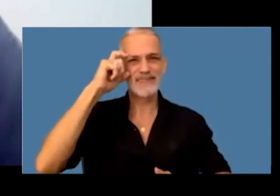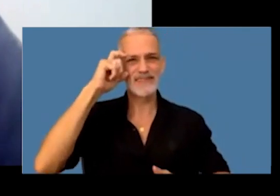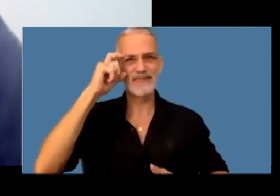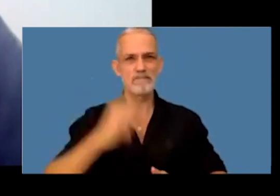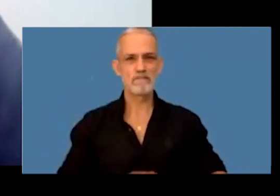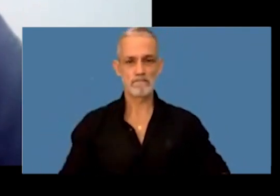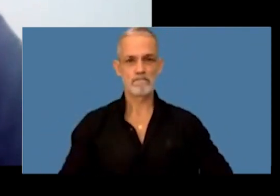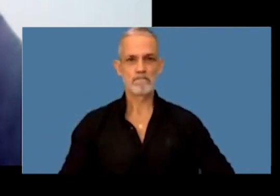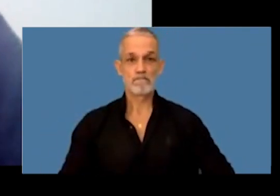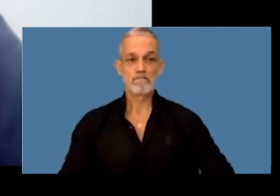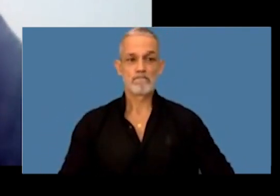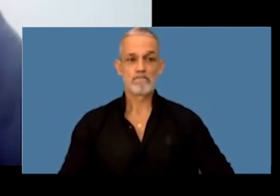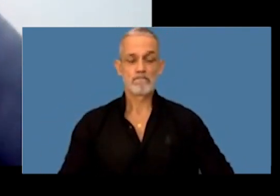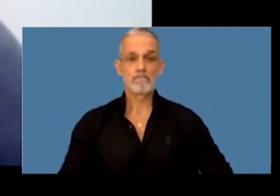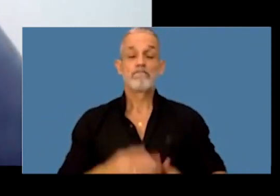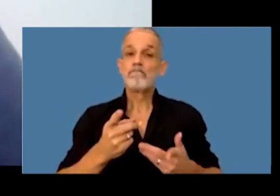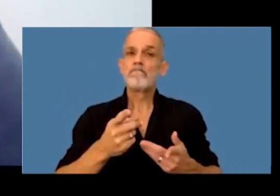Bárbaro. Otra pregunta.